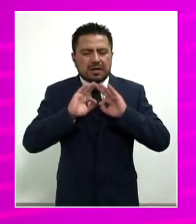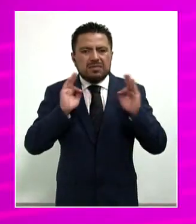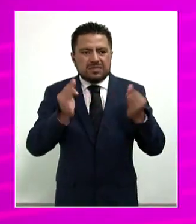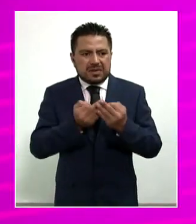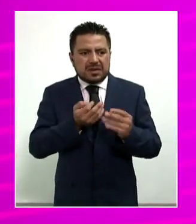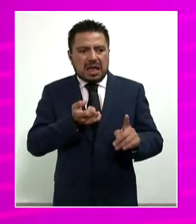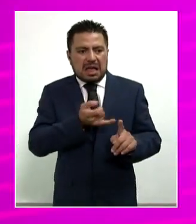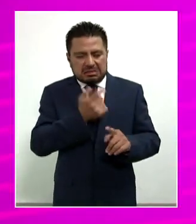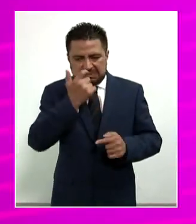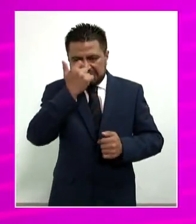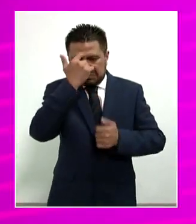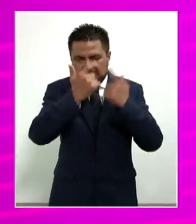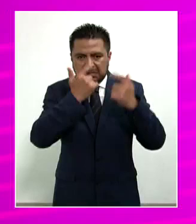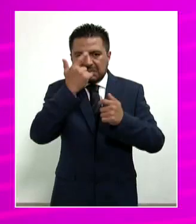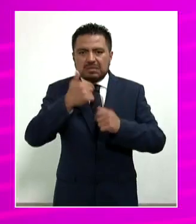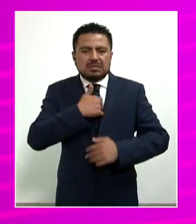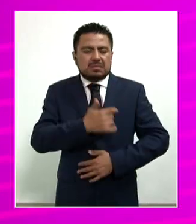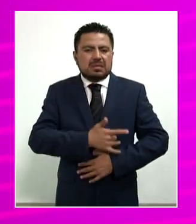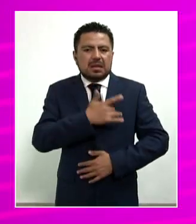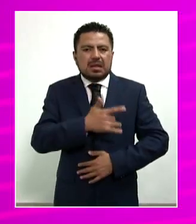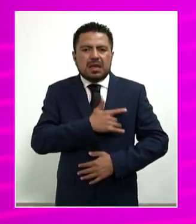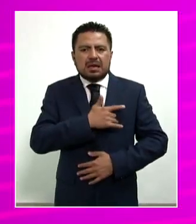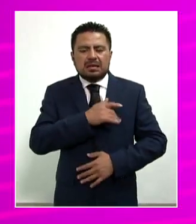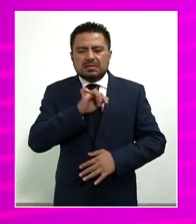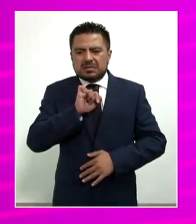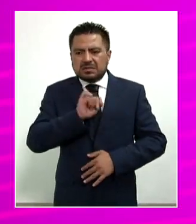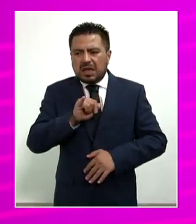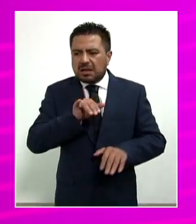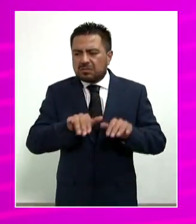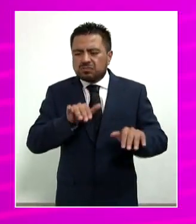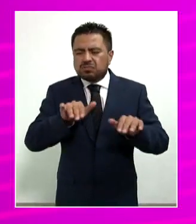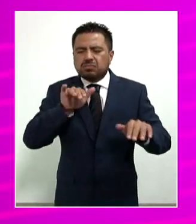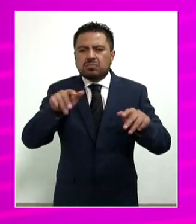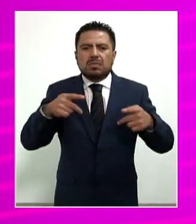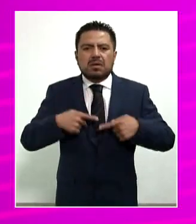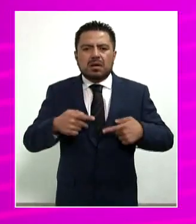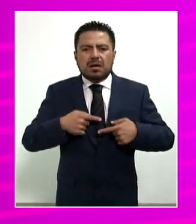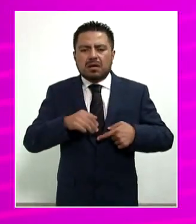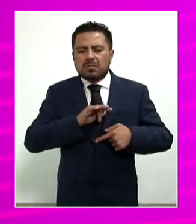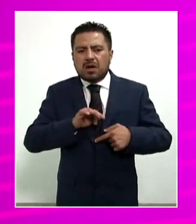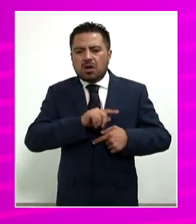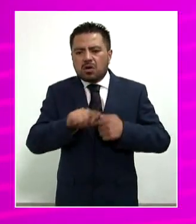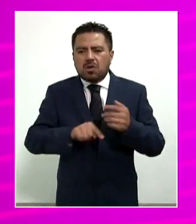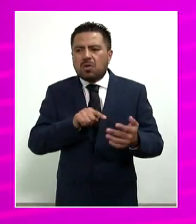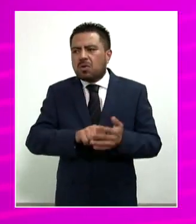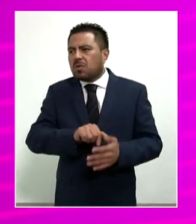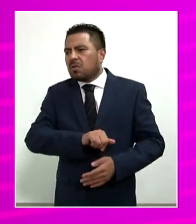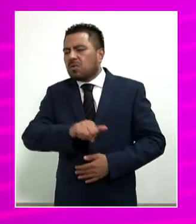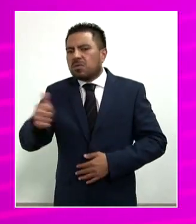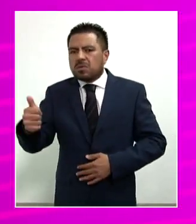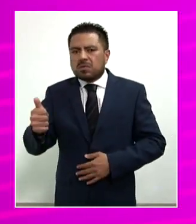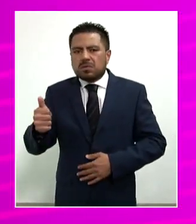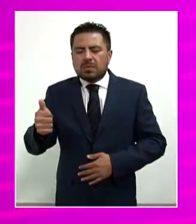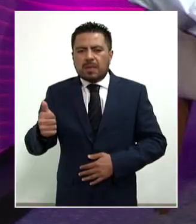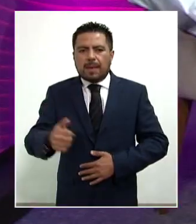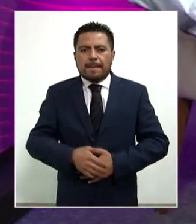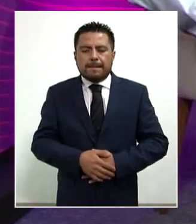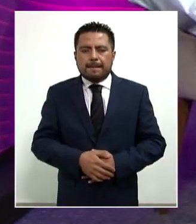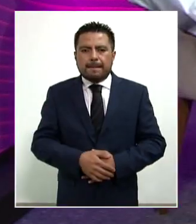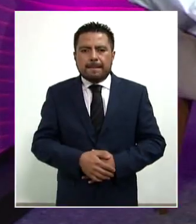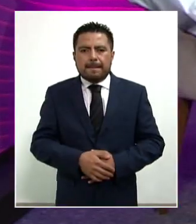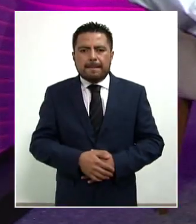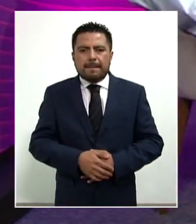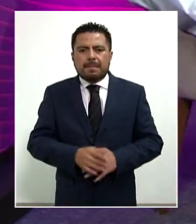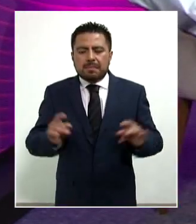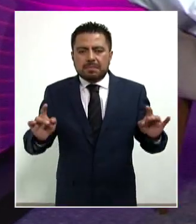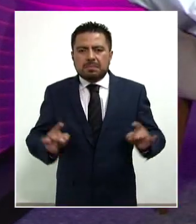una forma muy creativa, pero que me parece que sí llama a las personas a ver desde otro lugar, pues